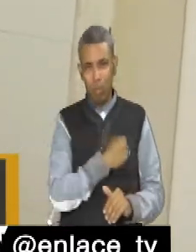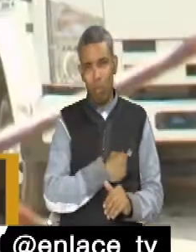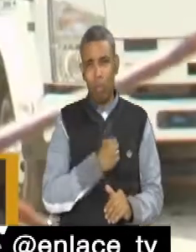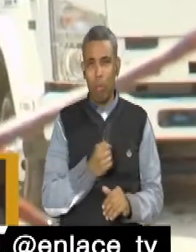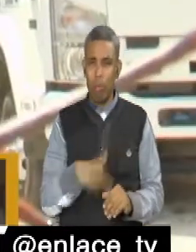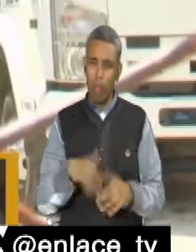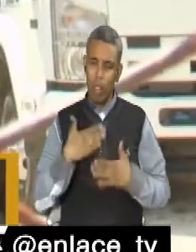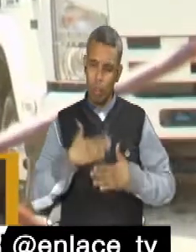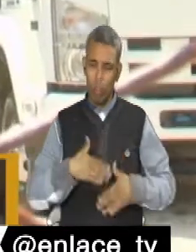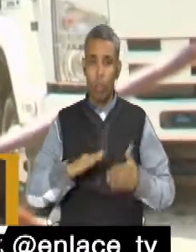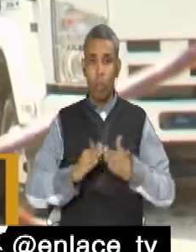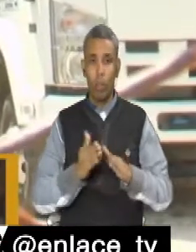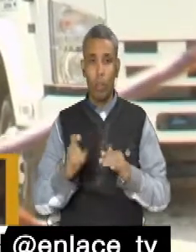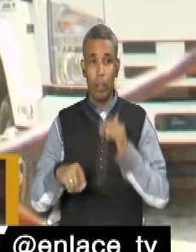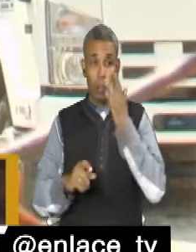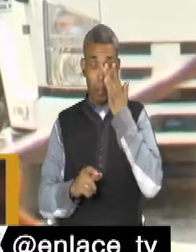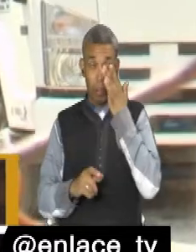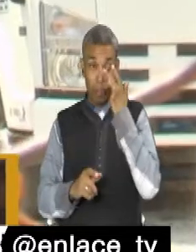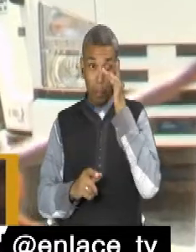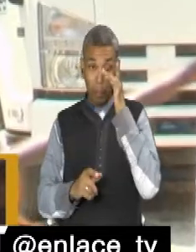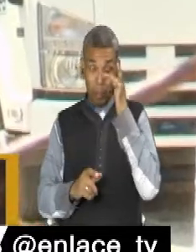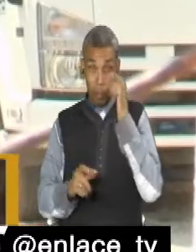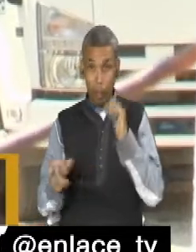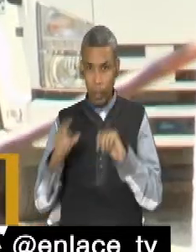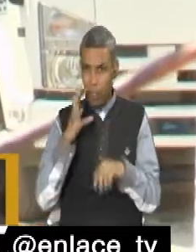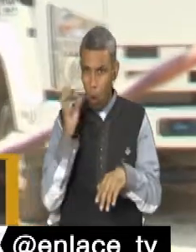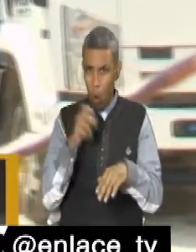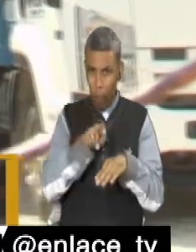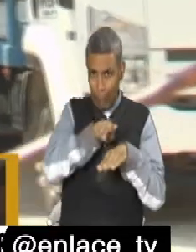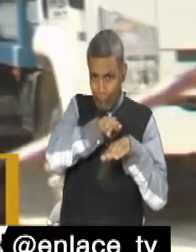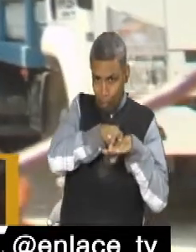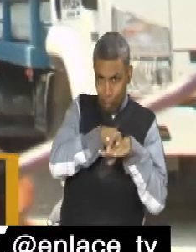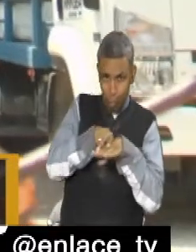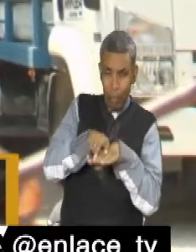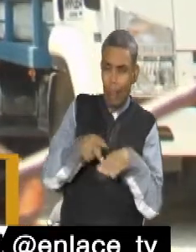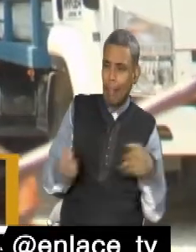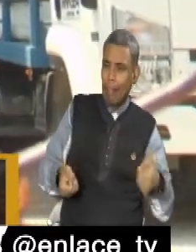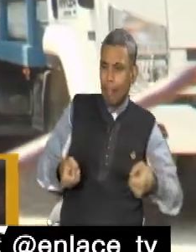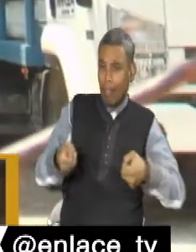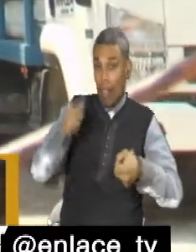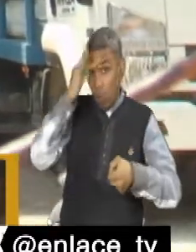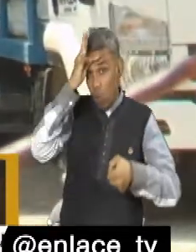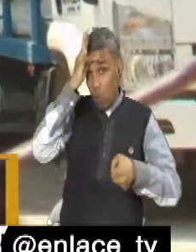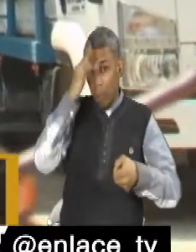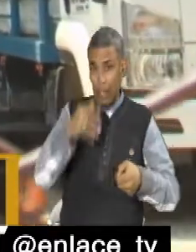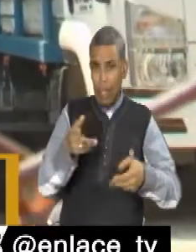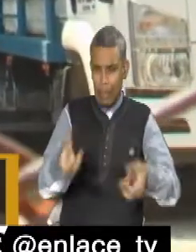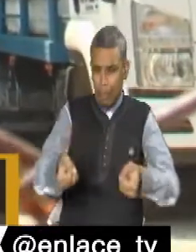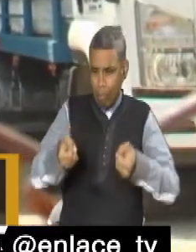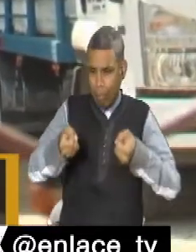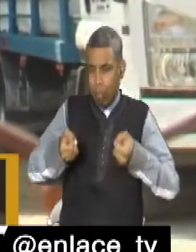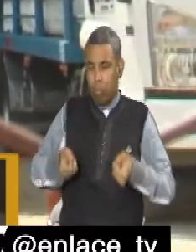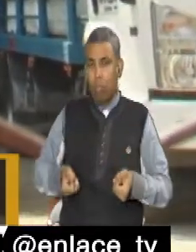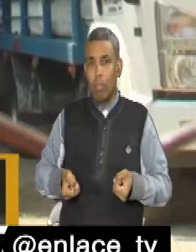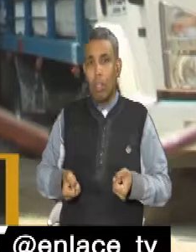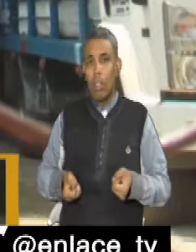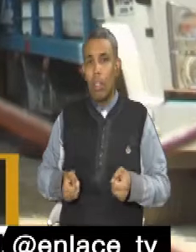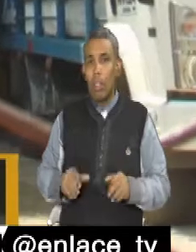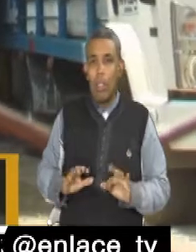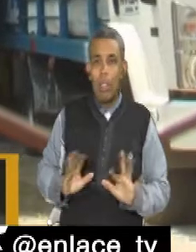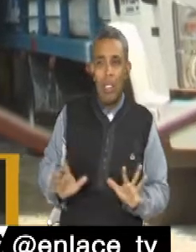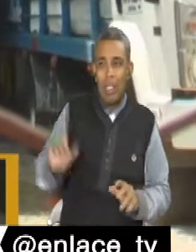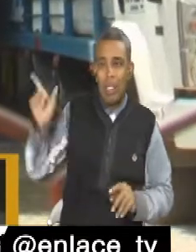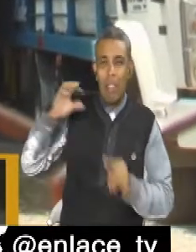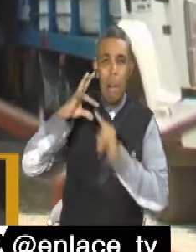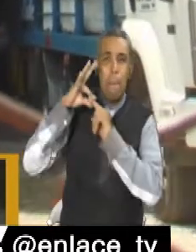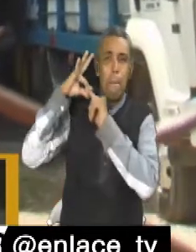más seguridad. Ese es el momento en el que Silvestre Plata es trasladado desde el Hospital Regional del Magdalena Medio a una unidad especializada para